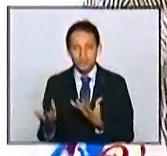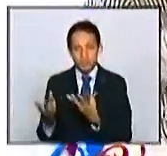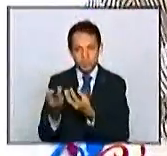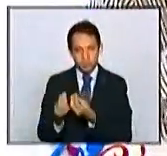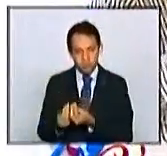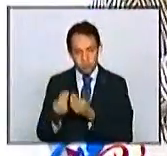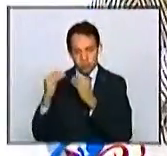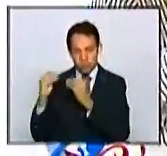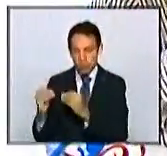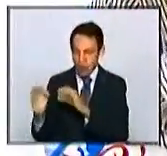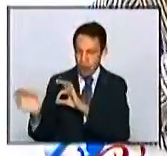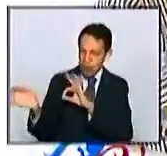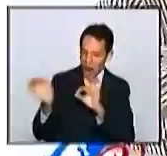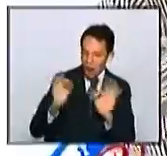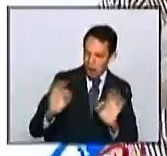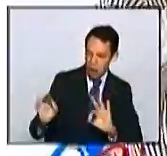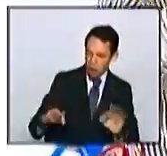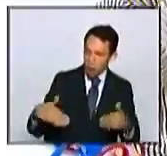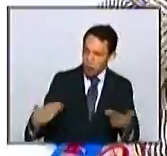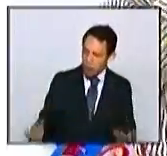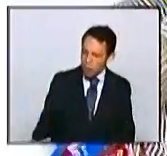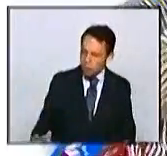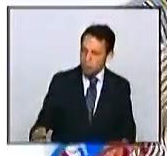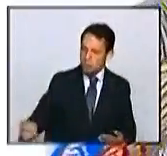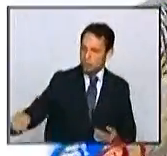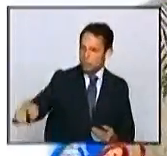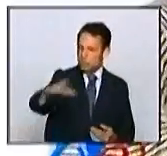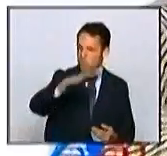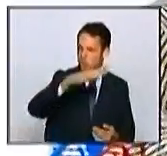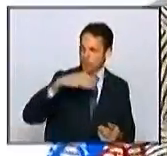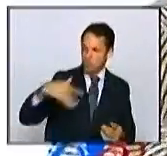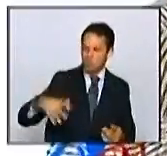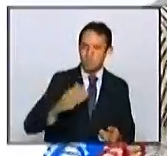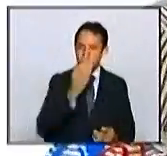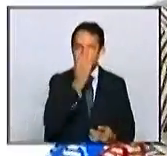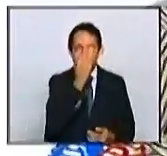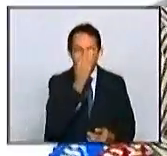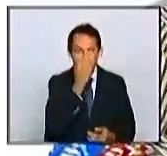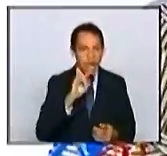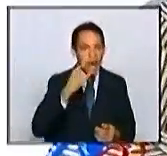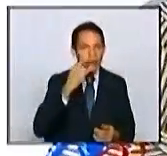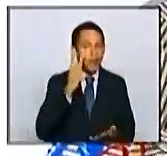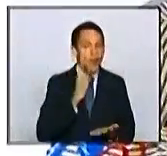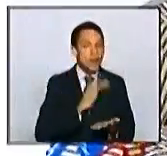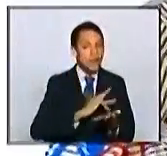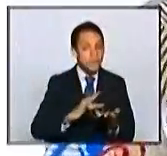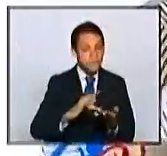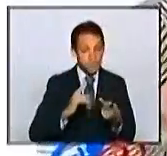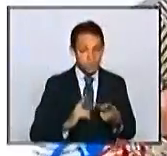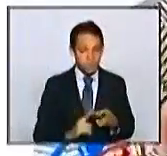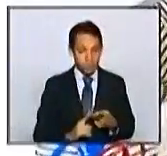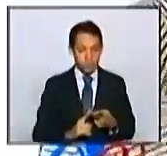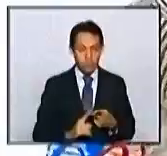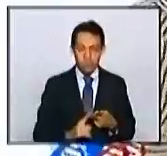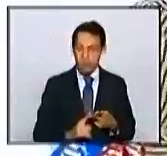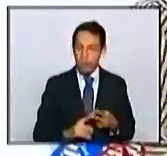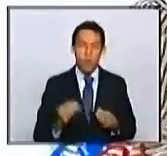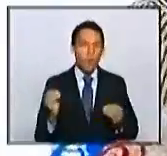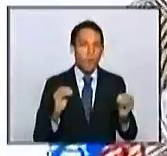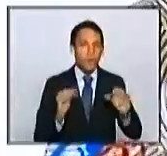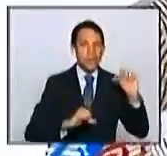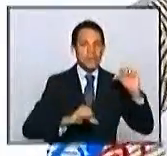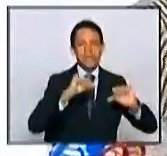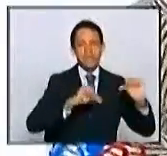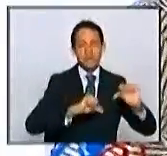de prevenir si trabajan en ambientes contaminados las mascarillas, si trabajan en ambientes que tienen que manipular